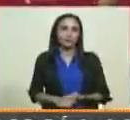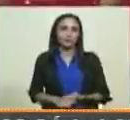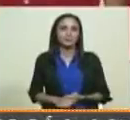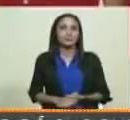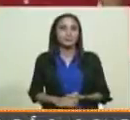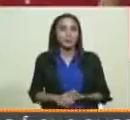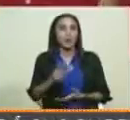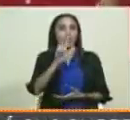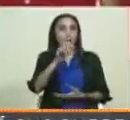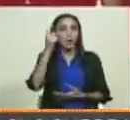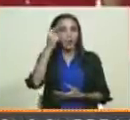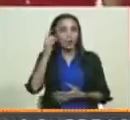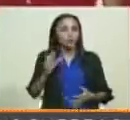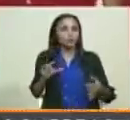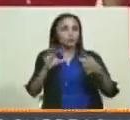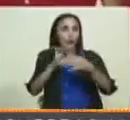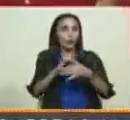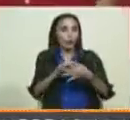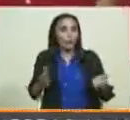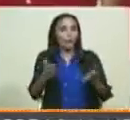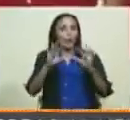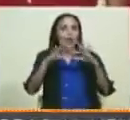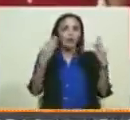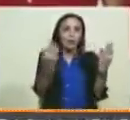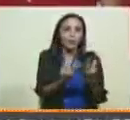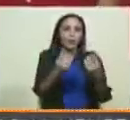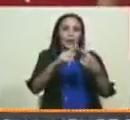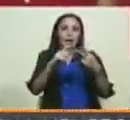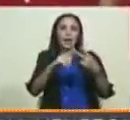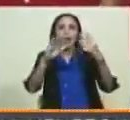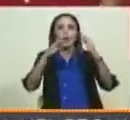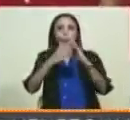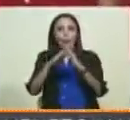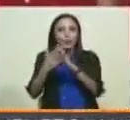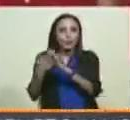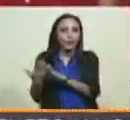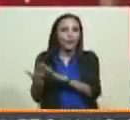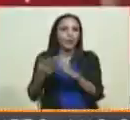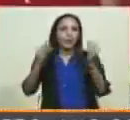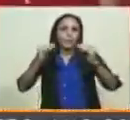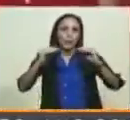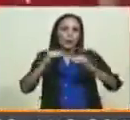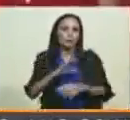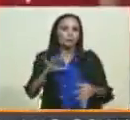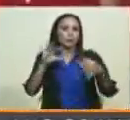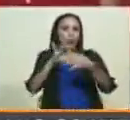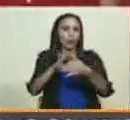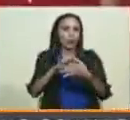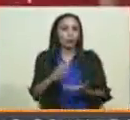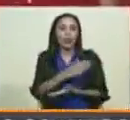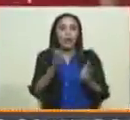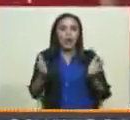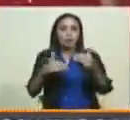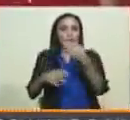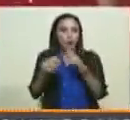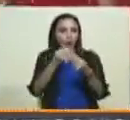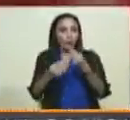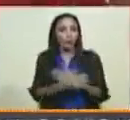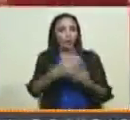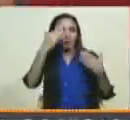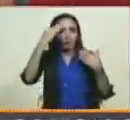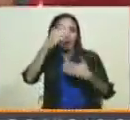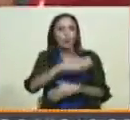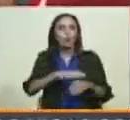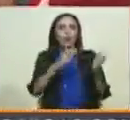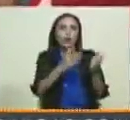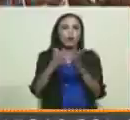y tenemos que unir la fuerza en la familia, en la comunidad. Tenemos que unir la fuerza en los CLAP. Mi saludo a los CLAP